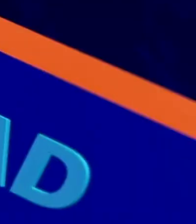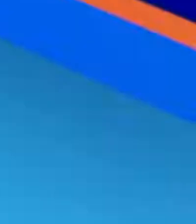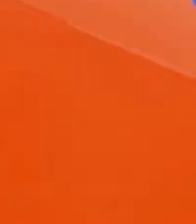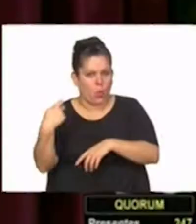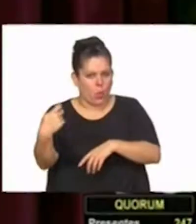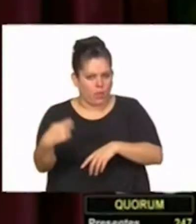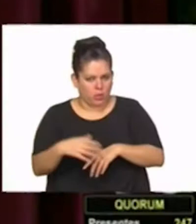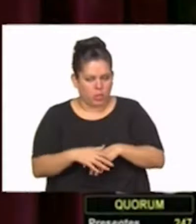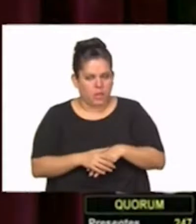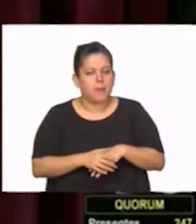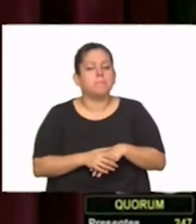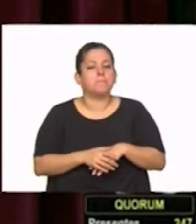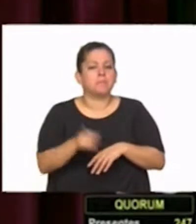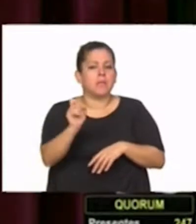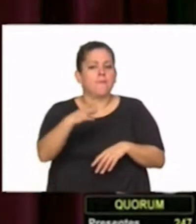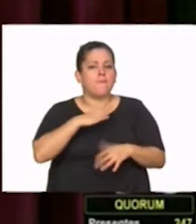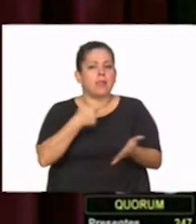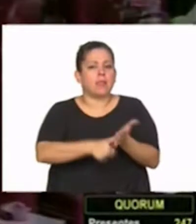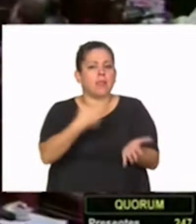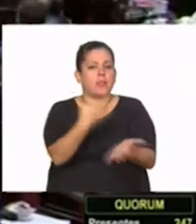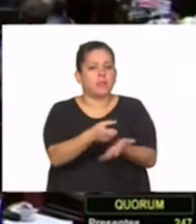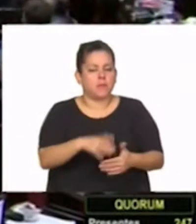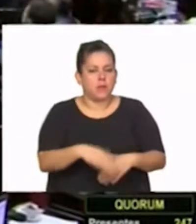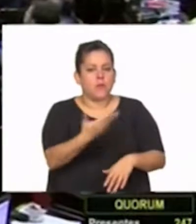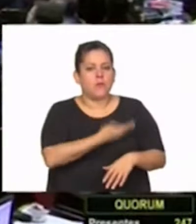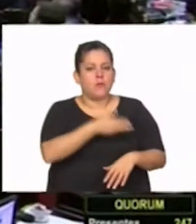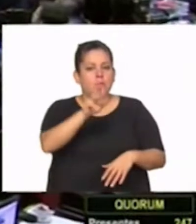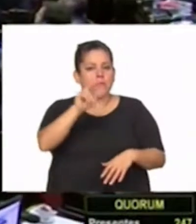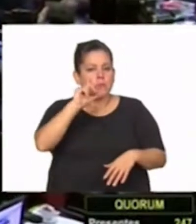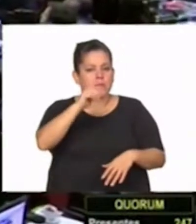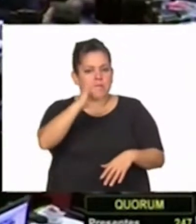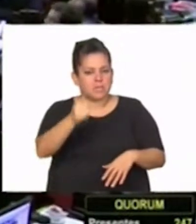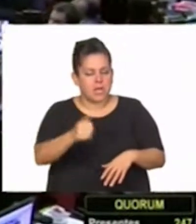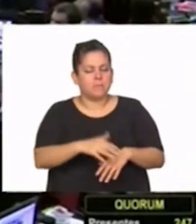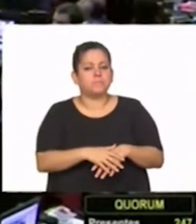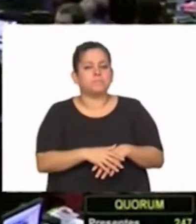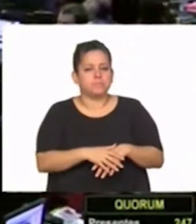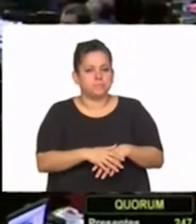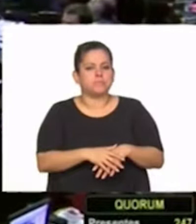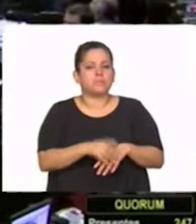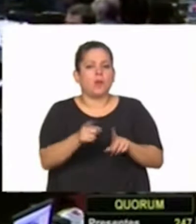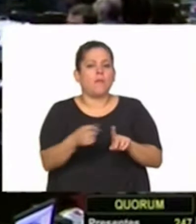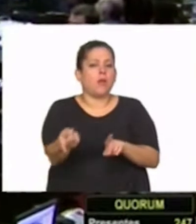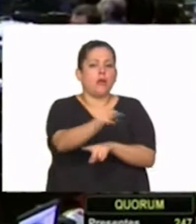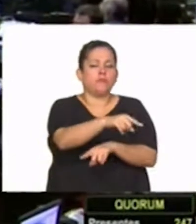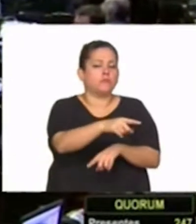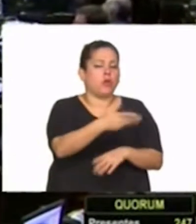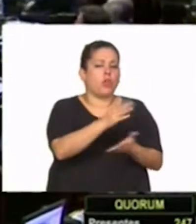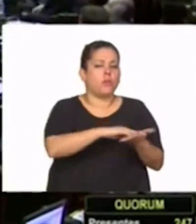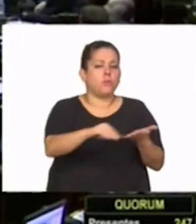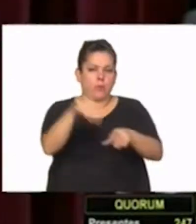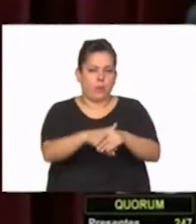nos trae información sobre este tema. Vero, ¿cómo estás? Bienvenida. Bien, Lucas, muy bien. Bueno, una jornada